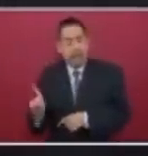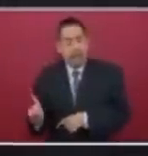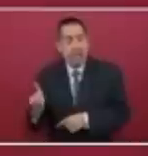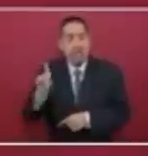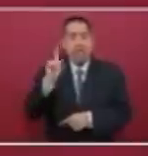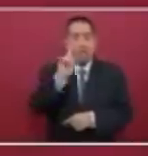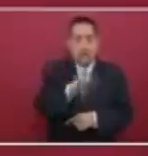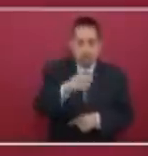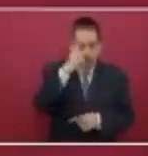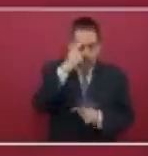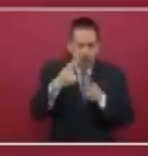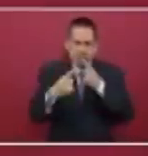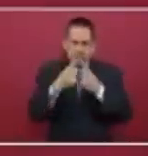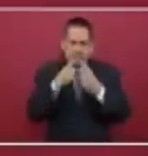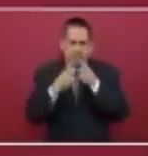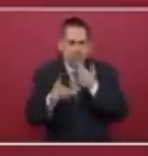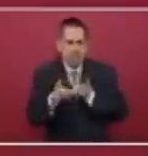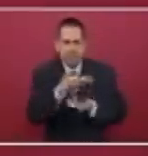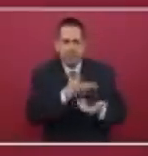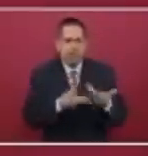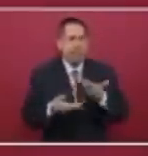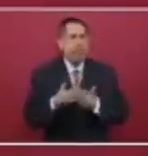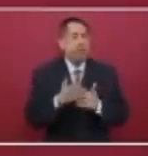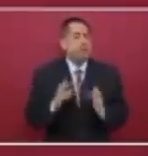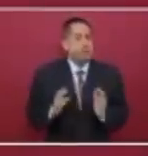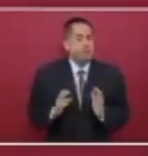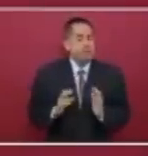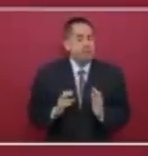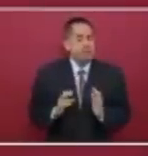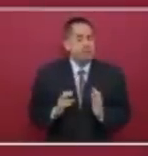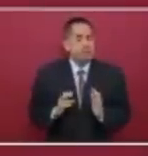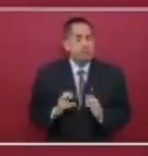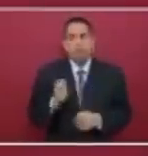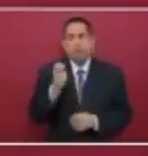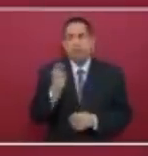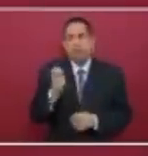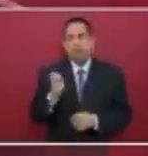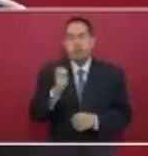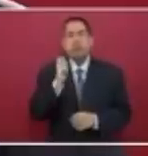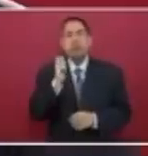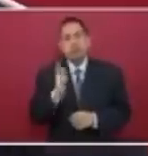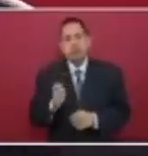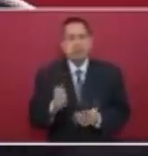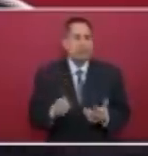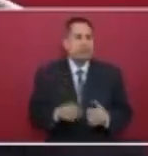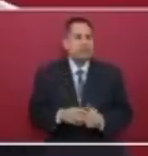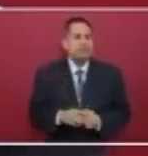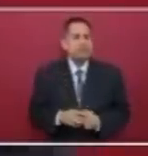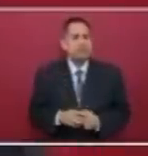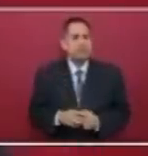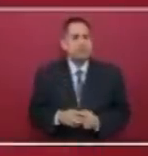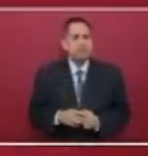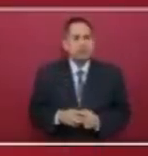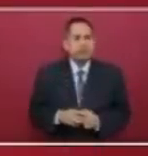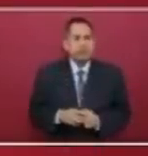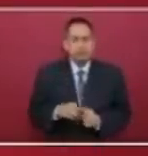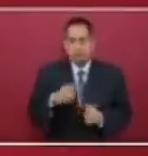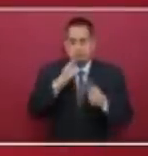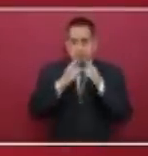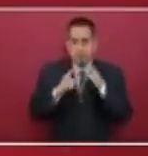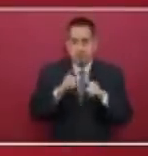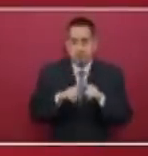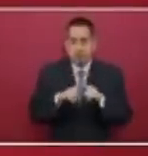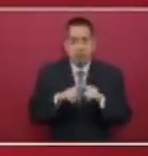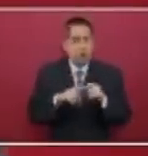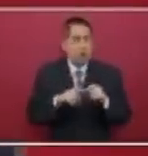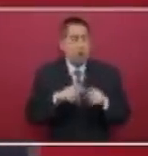el diálogo desde luego esto significa que se acepte por